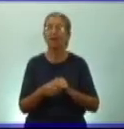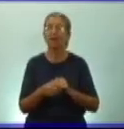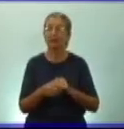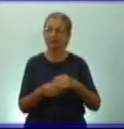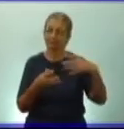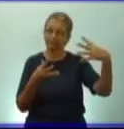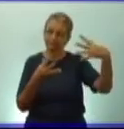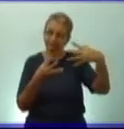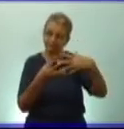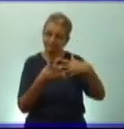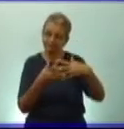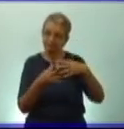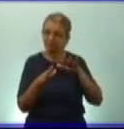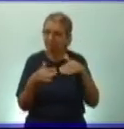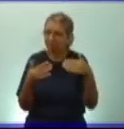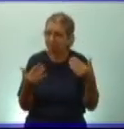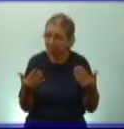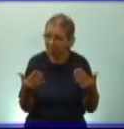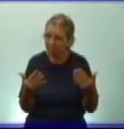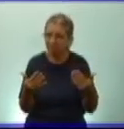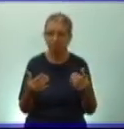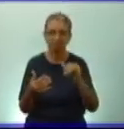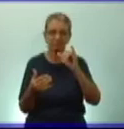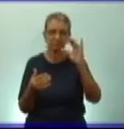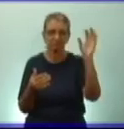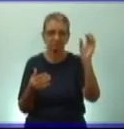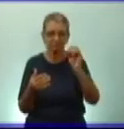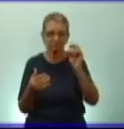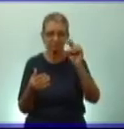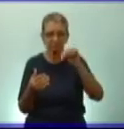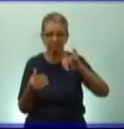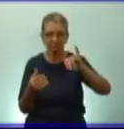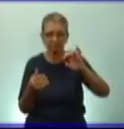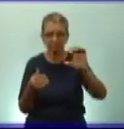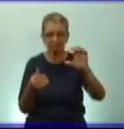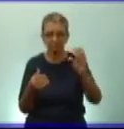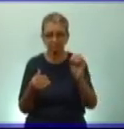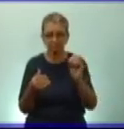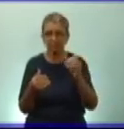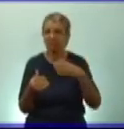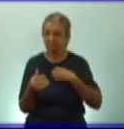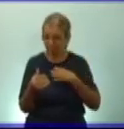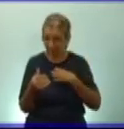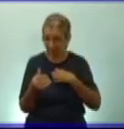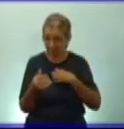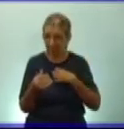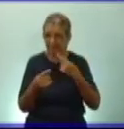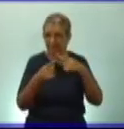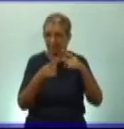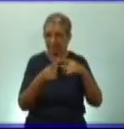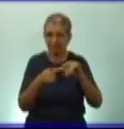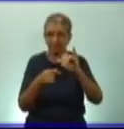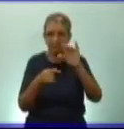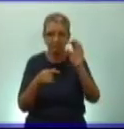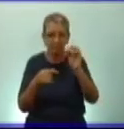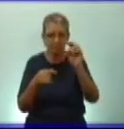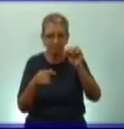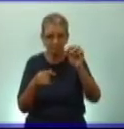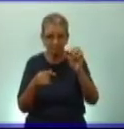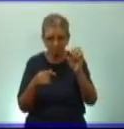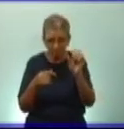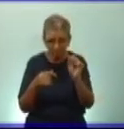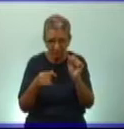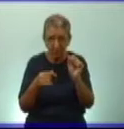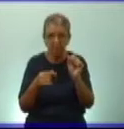¿Qué enlace químico mantiene unido a esos iones en este compuesto? Bueno, es el enlace iónico, que es un enlace fuerte